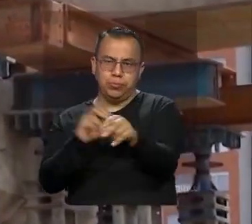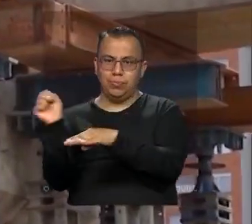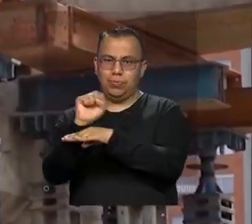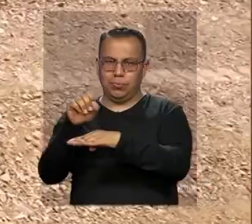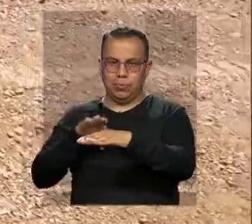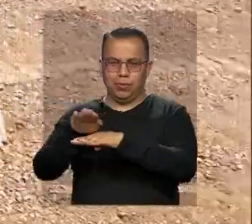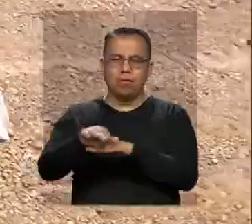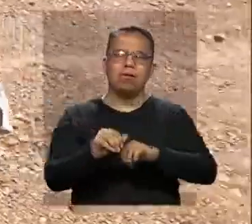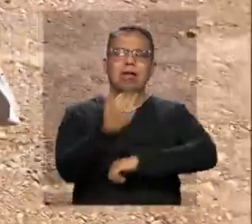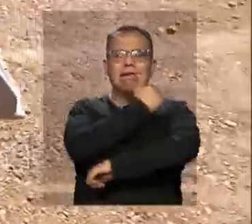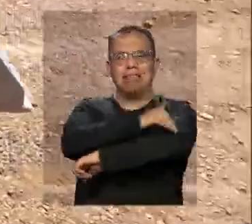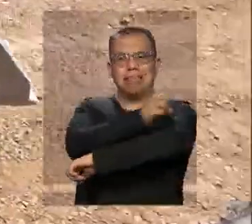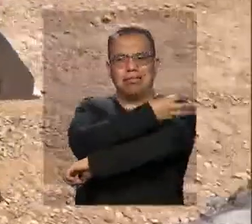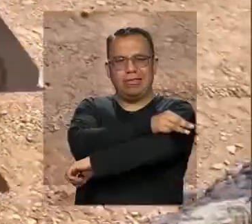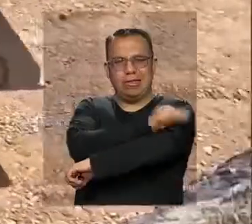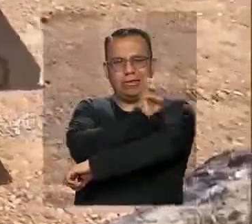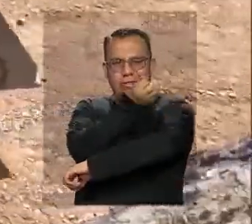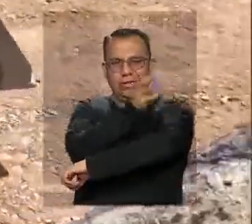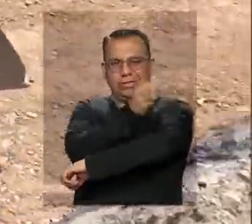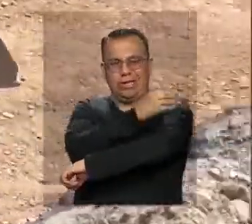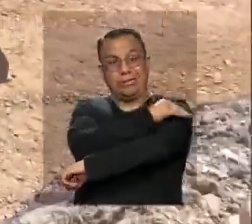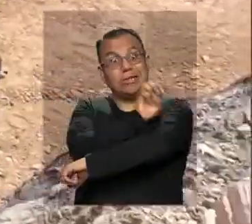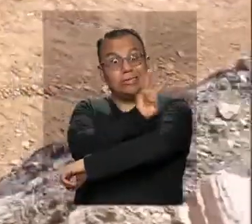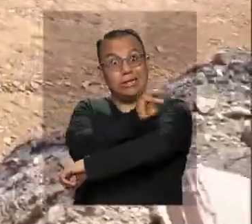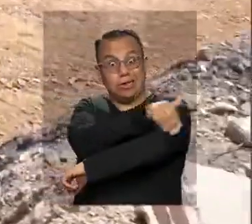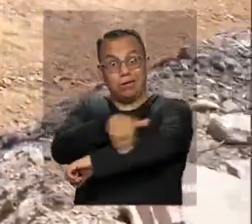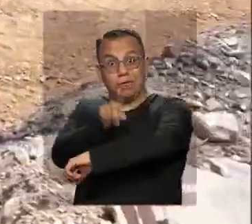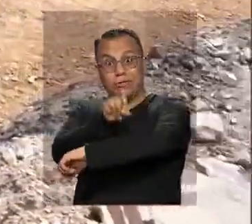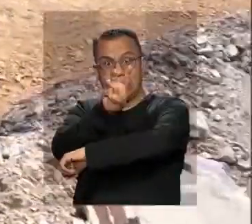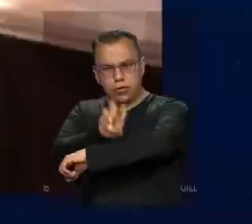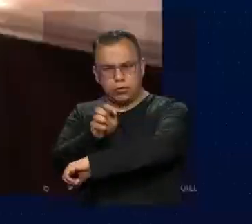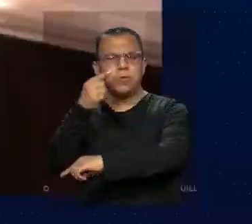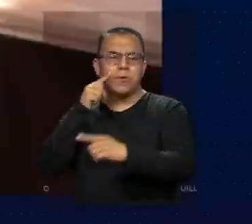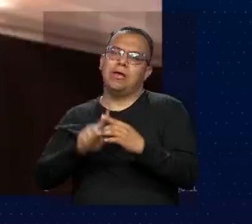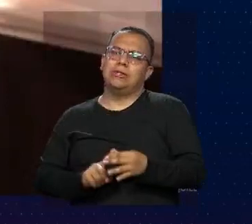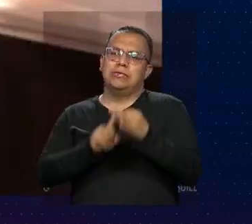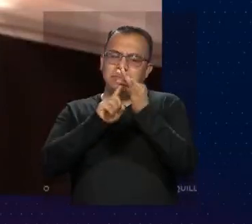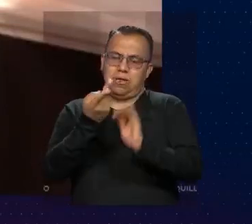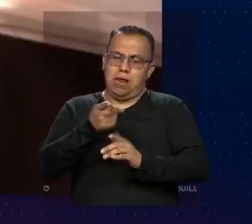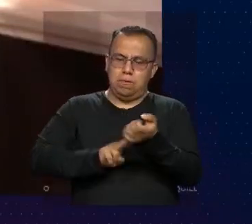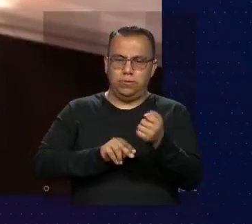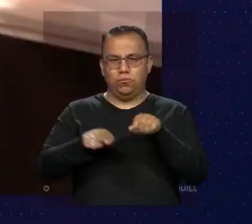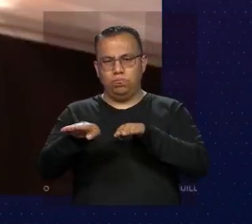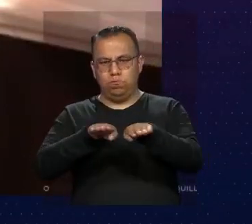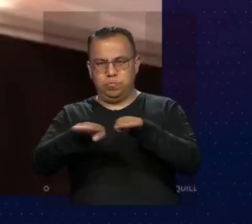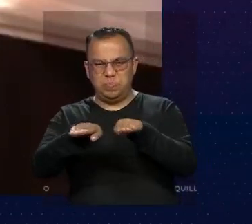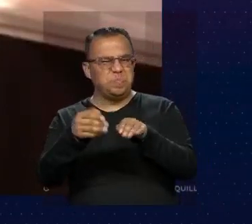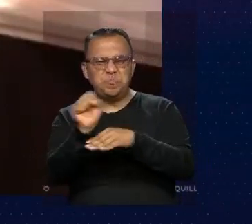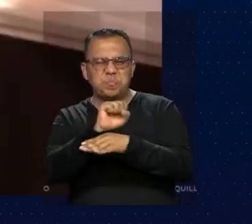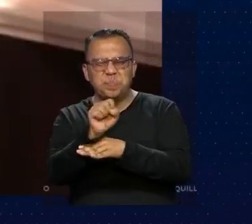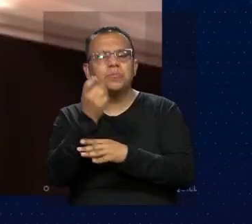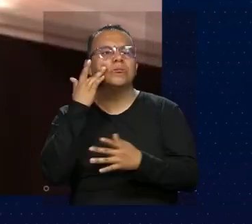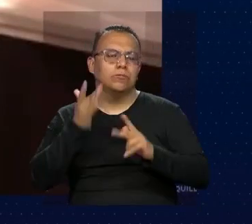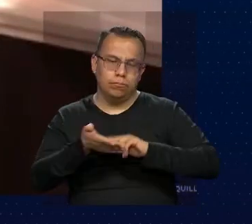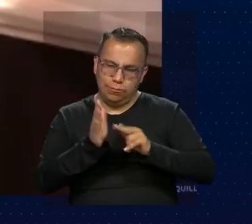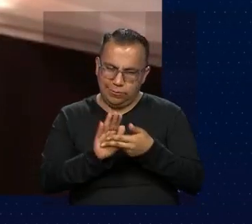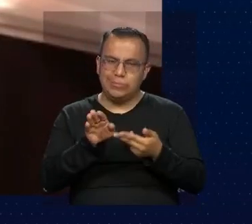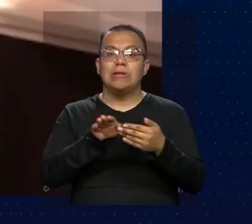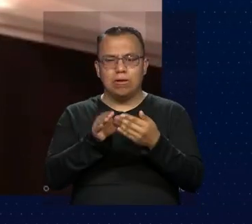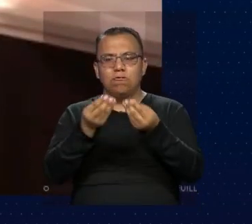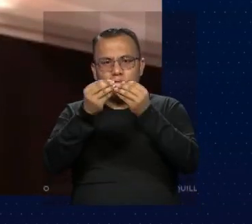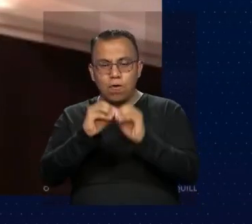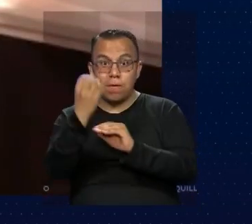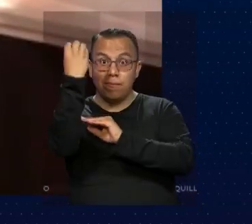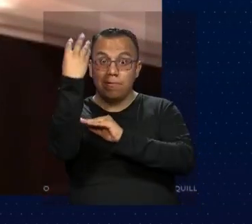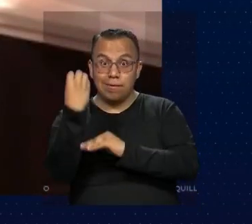calle tercera con la avenida 68 vamos a construir un puente que va a ser exclusivo para el tráfico mixto. Ese puente va a resolver también esa intersección